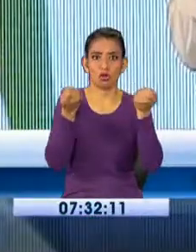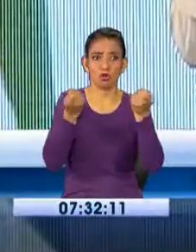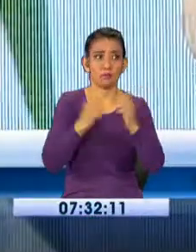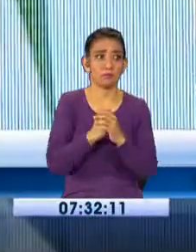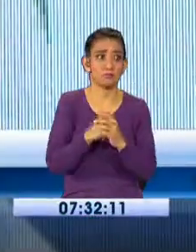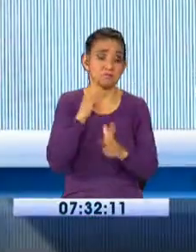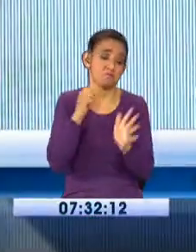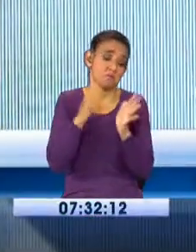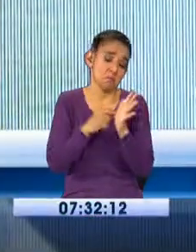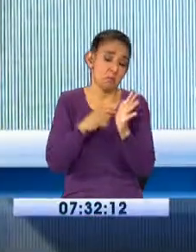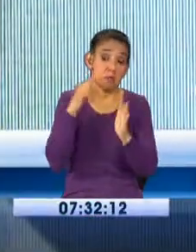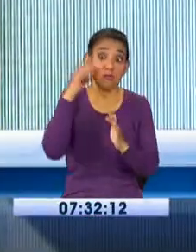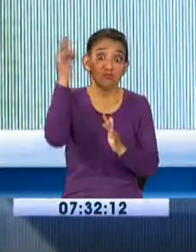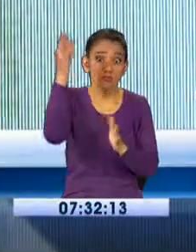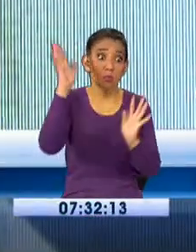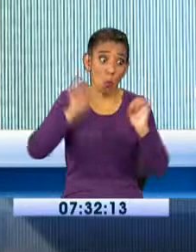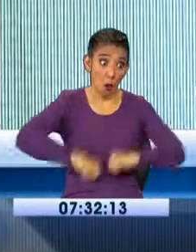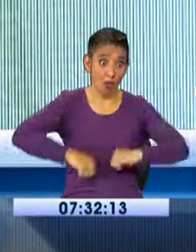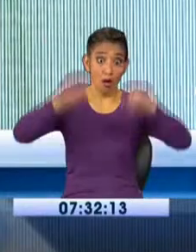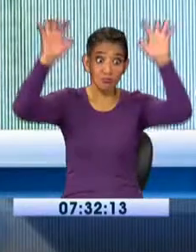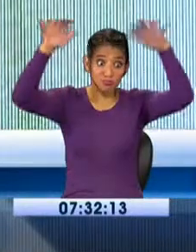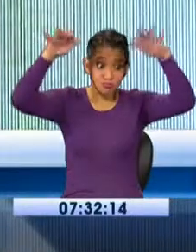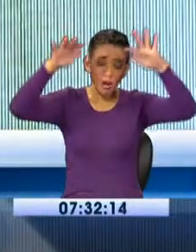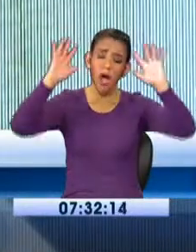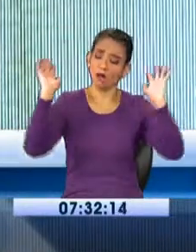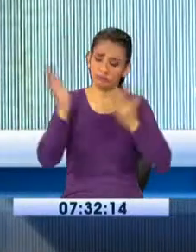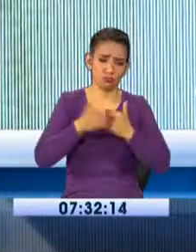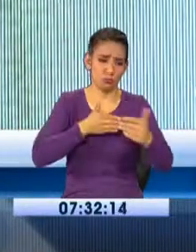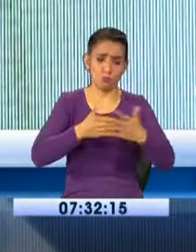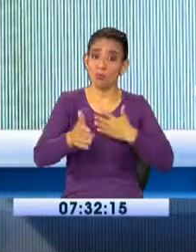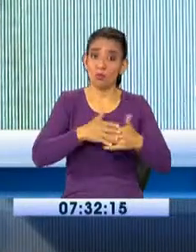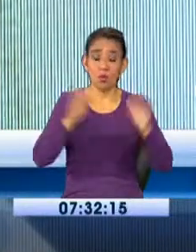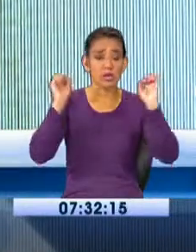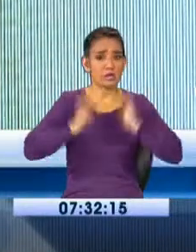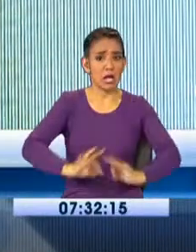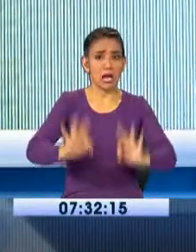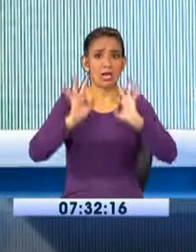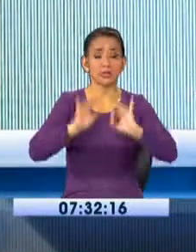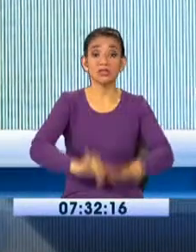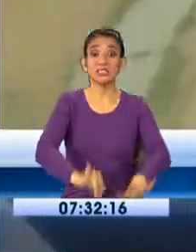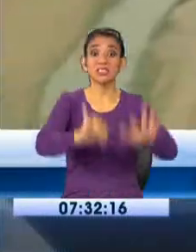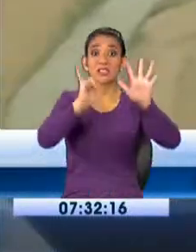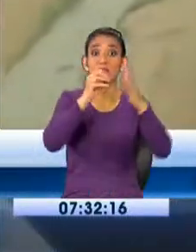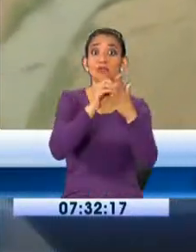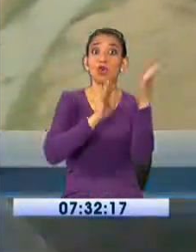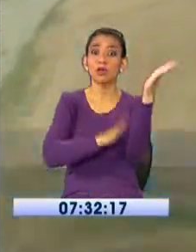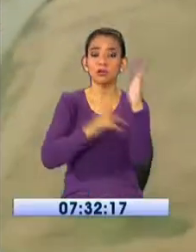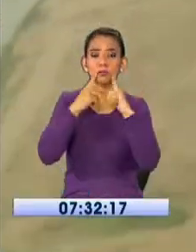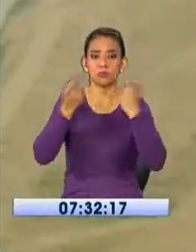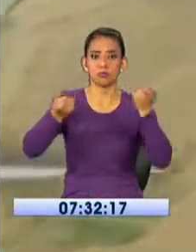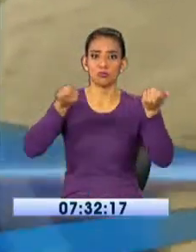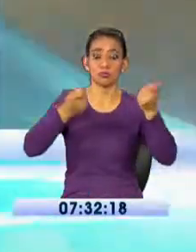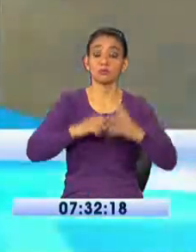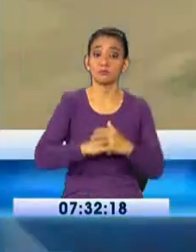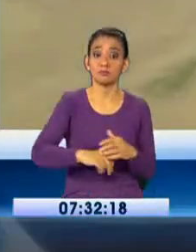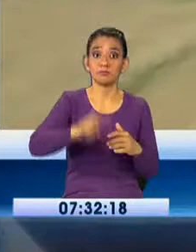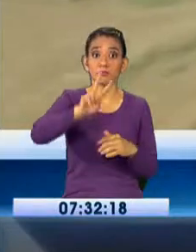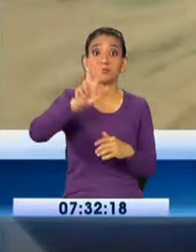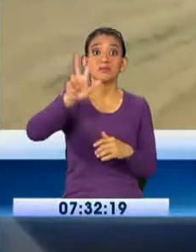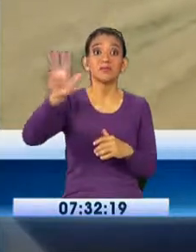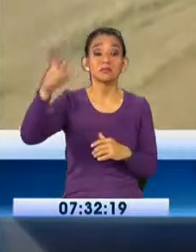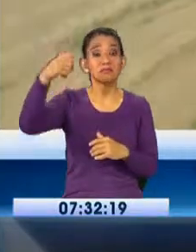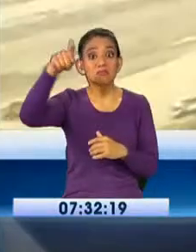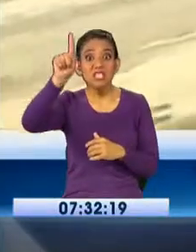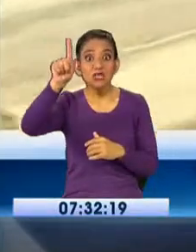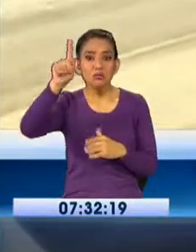estamos muy bien preparados y con 6 proyectos multipropósitos. Con una inversión de 233 millones,